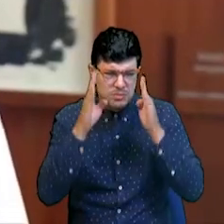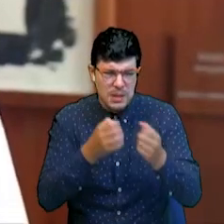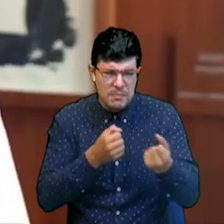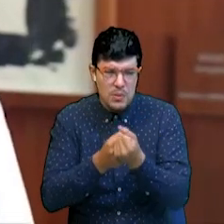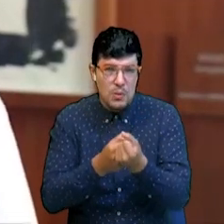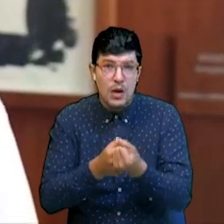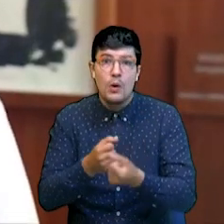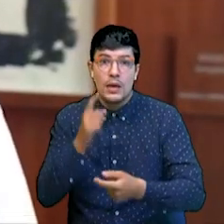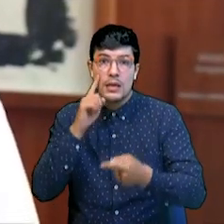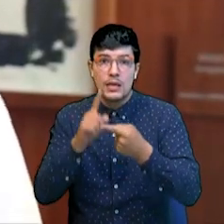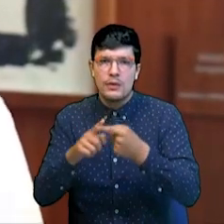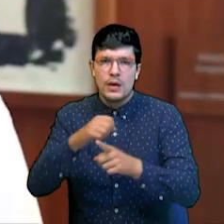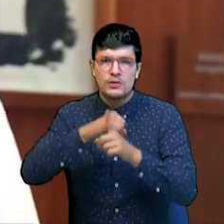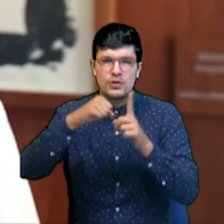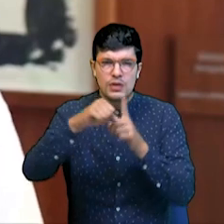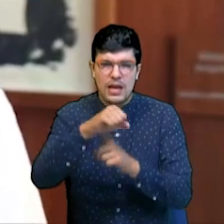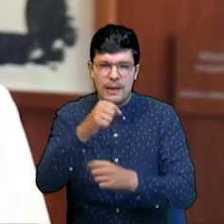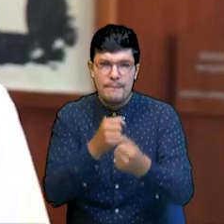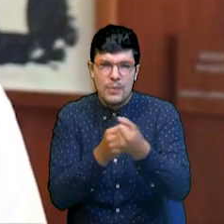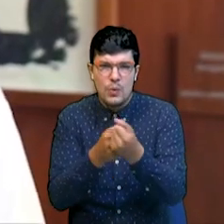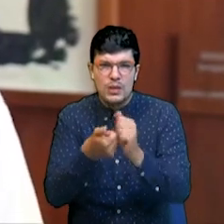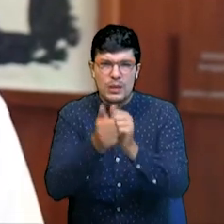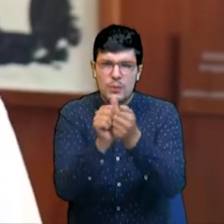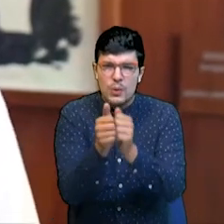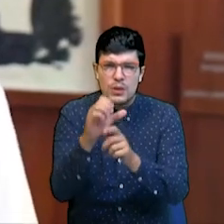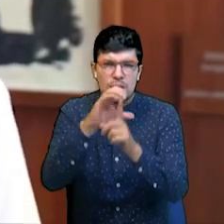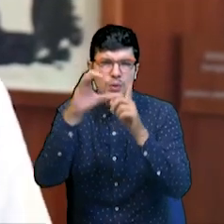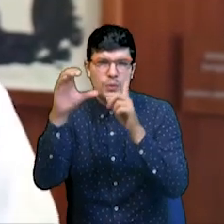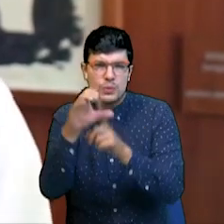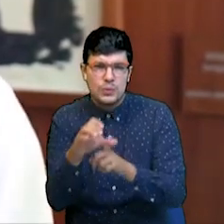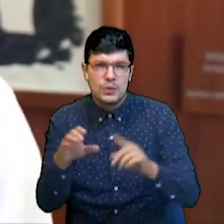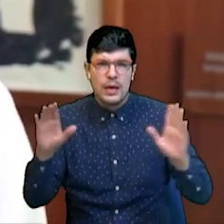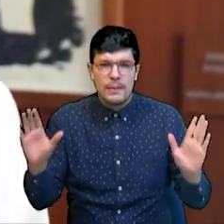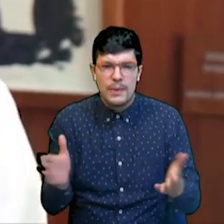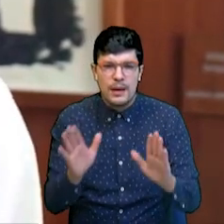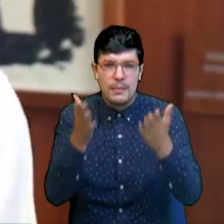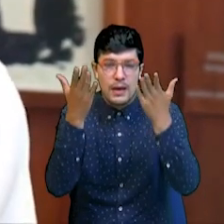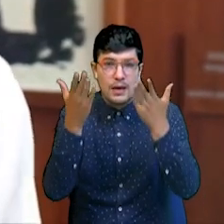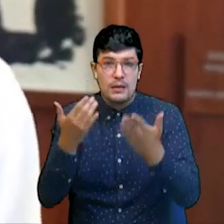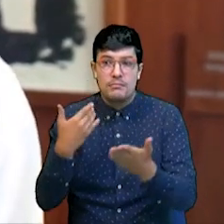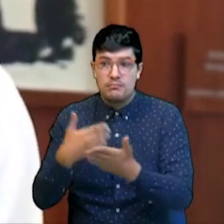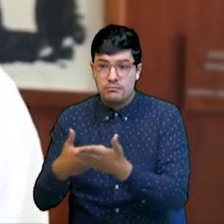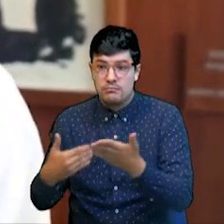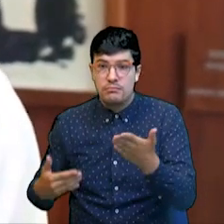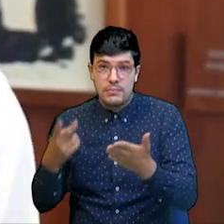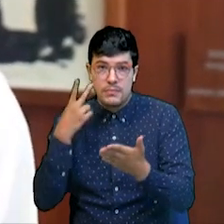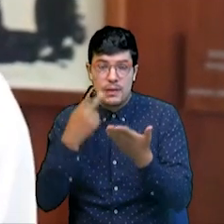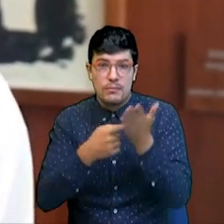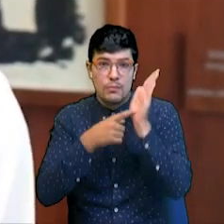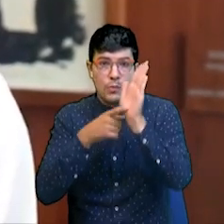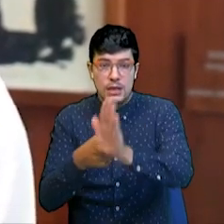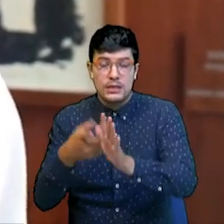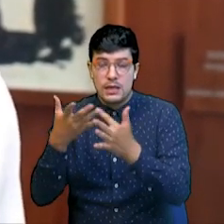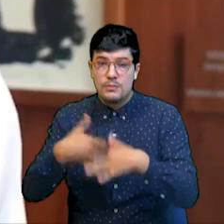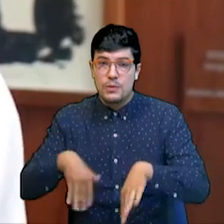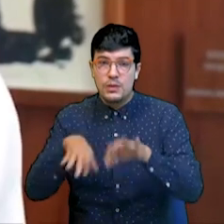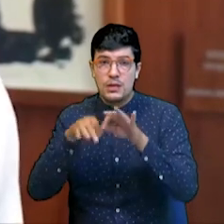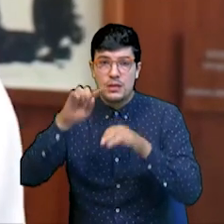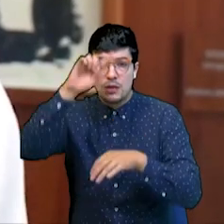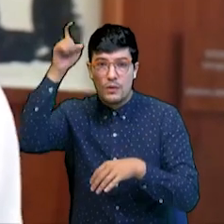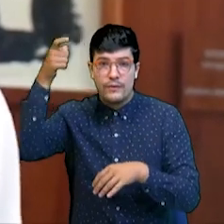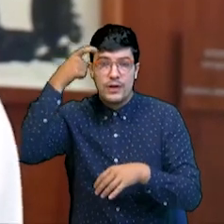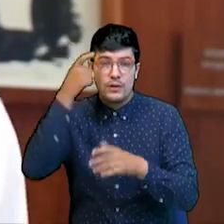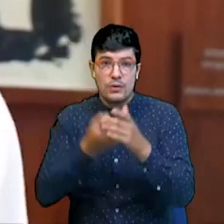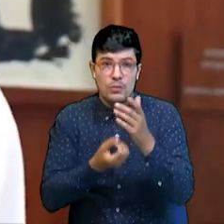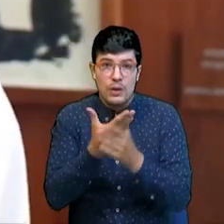sociales fundamentales, el deporte, la cultura y el emprendimiento, y evidencian el talante del nuevo gobierno. Un